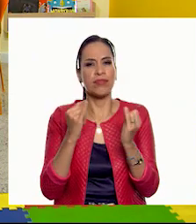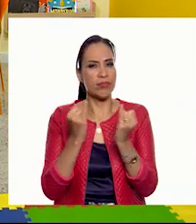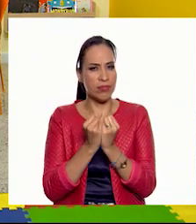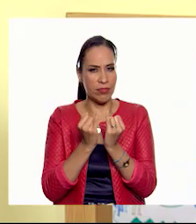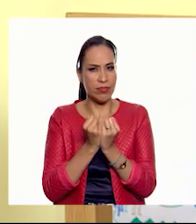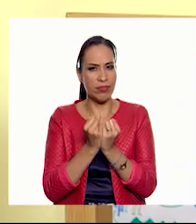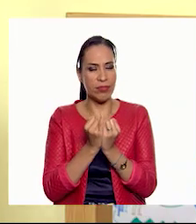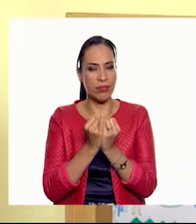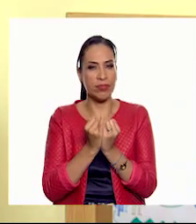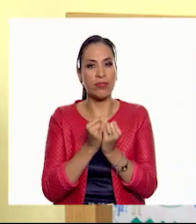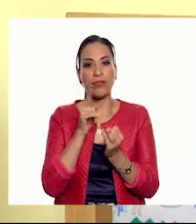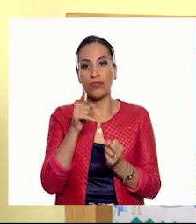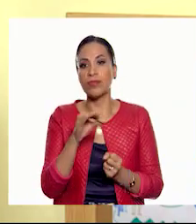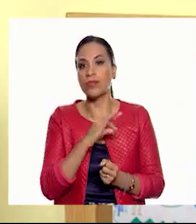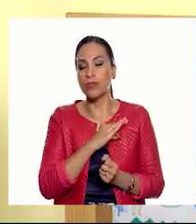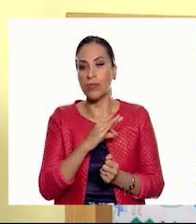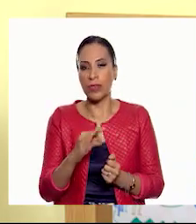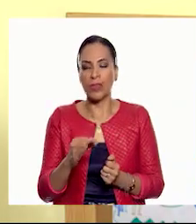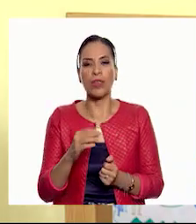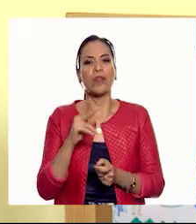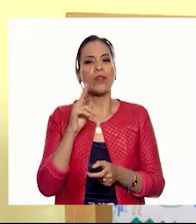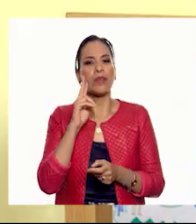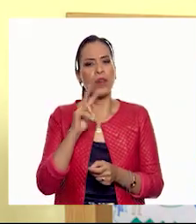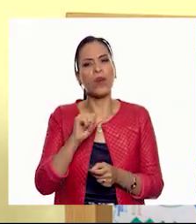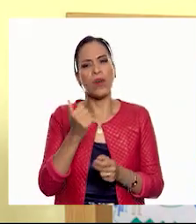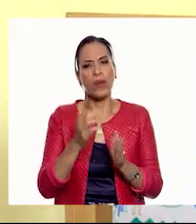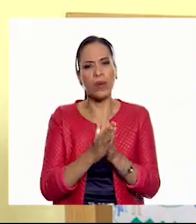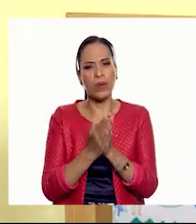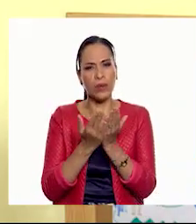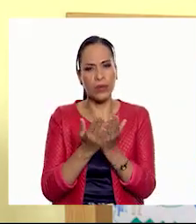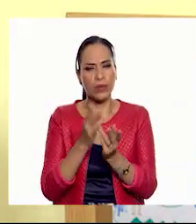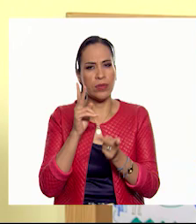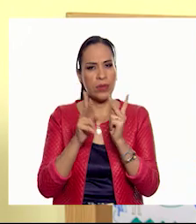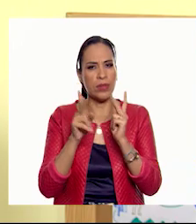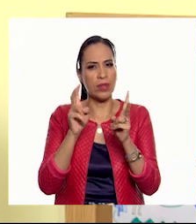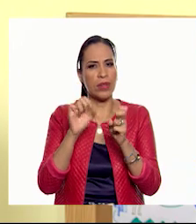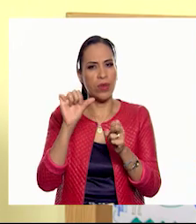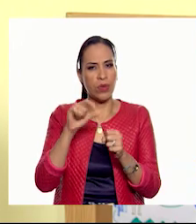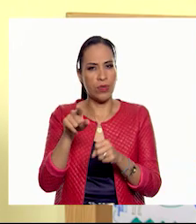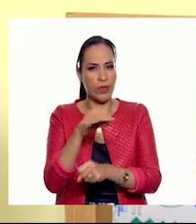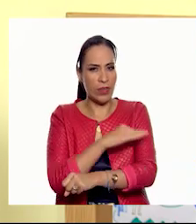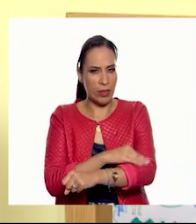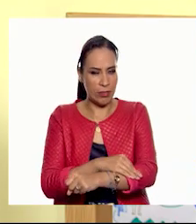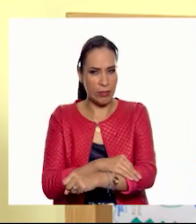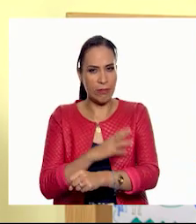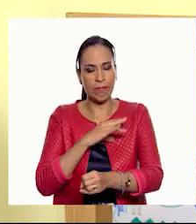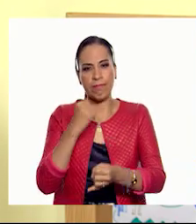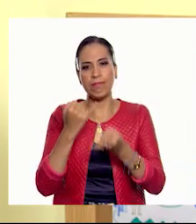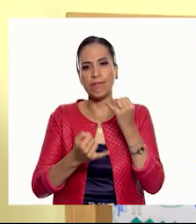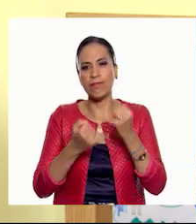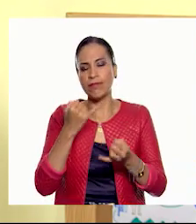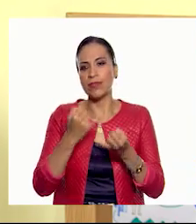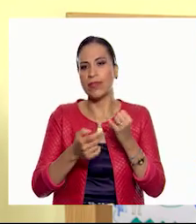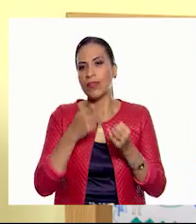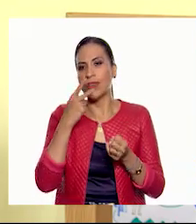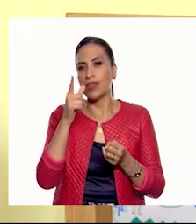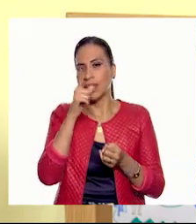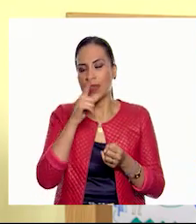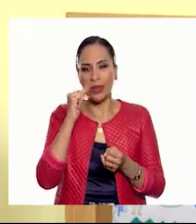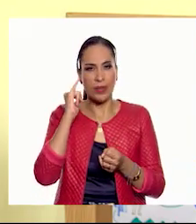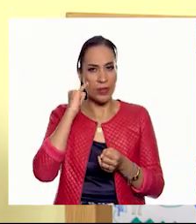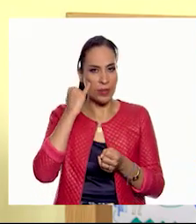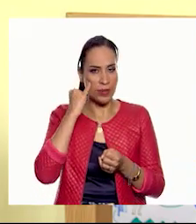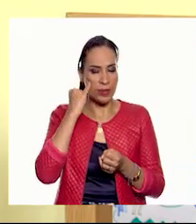también. Si te es posible, consulta otros libros y comenta el tema de hoy con tu familia. Si tienes la fortuna de hablar una